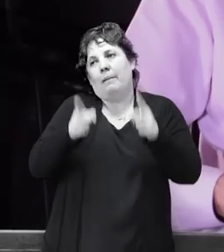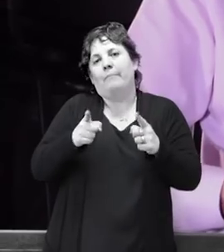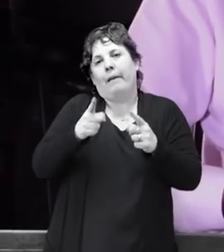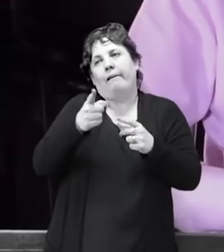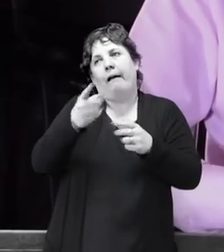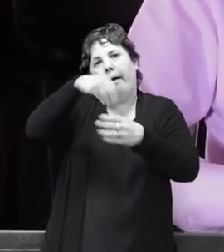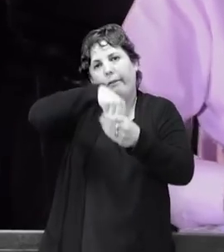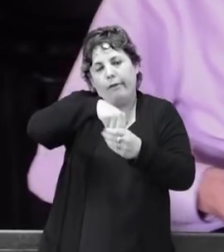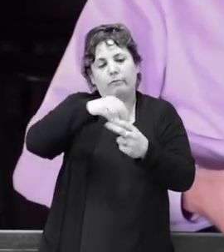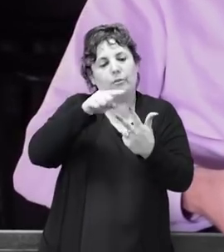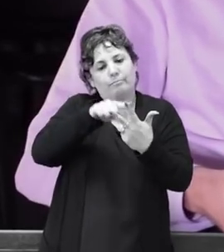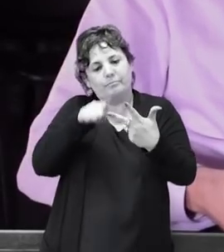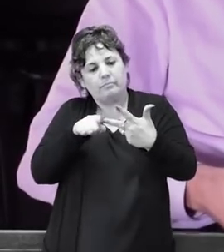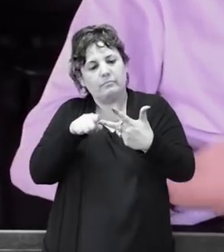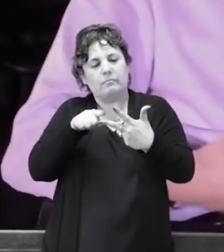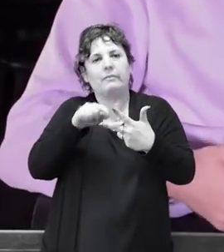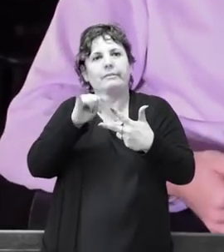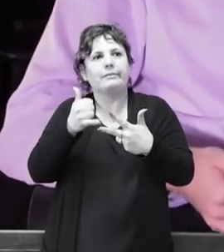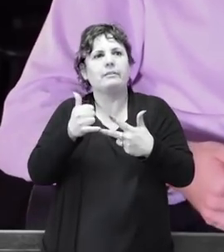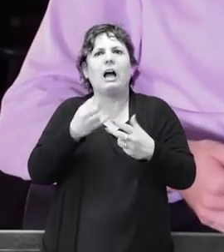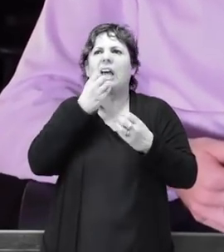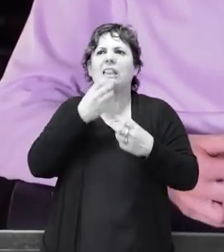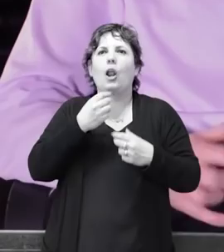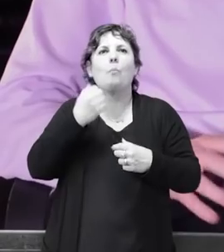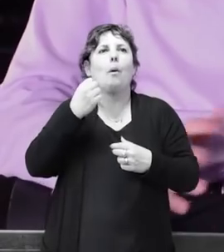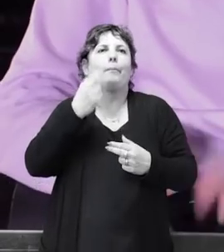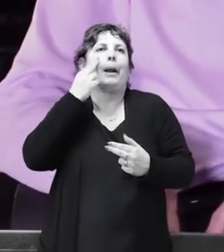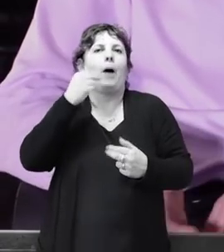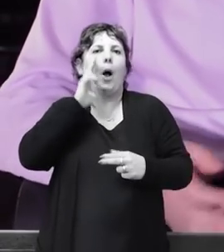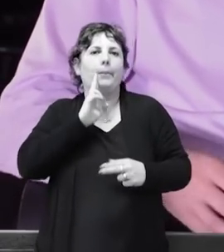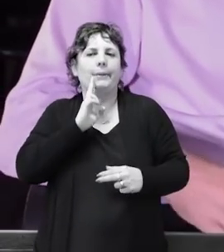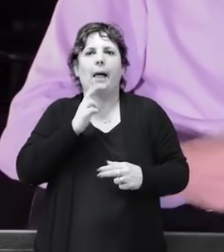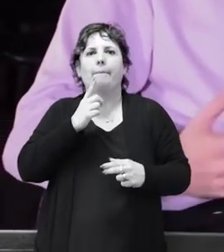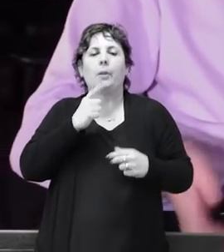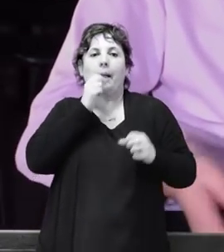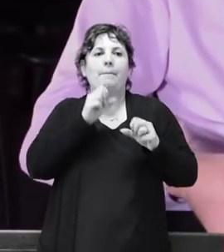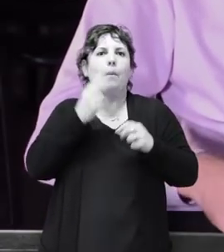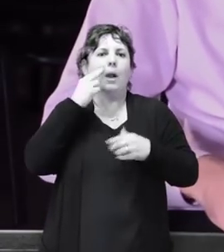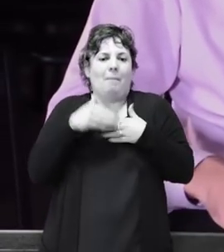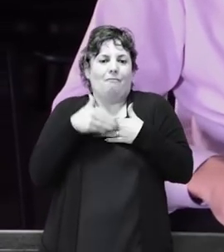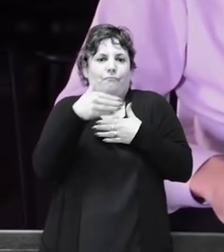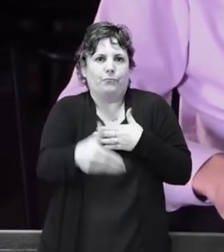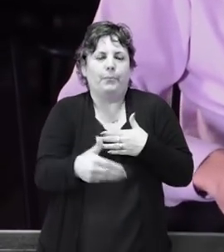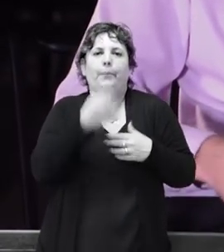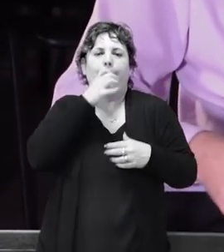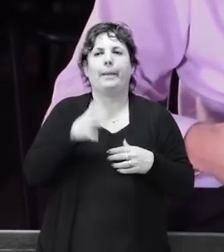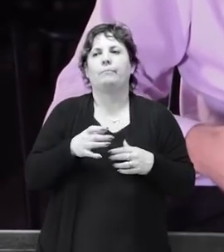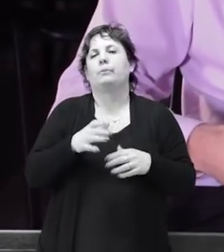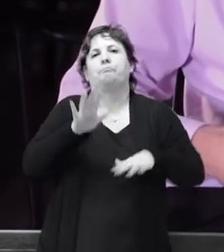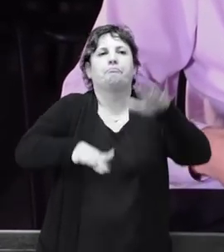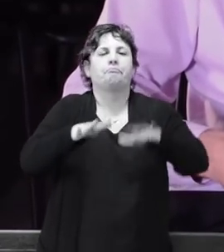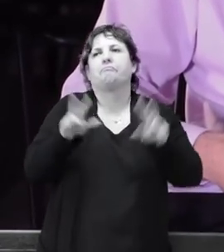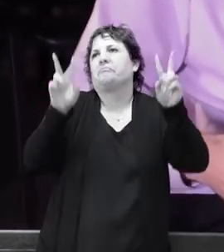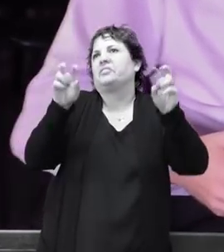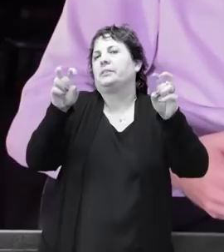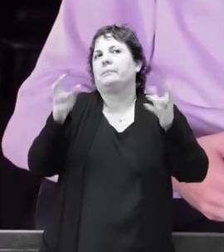2 componentes de problemas de comportamiento. Por un lado, los problemas externalizados, que refiere a